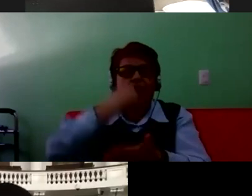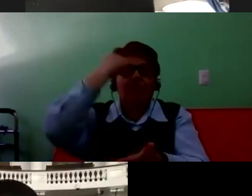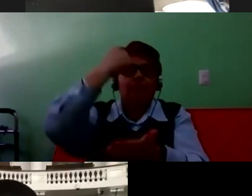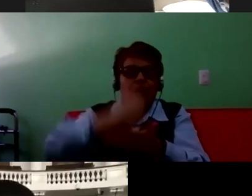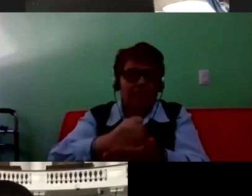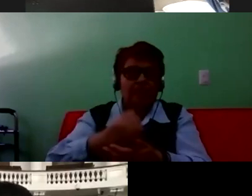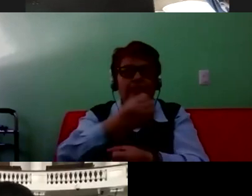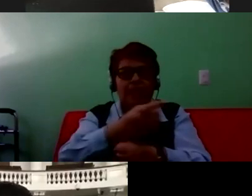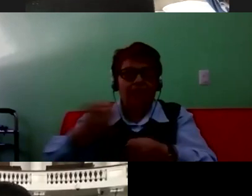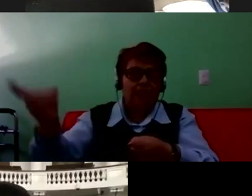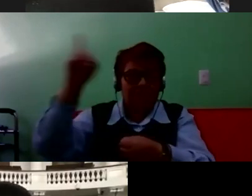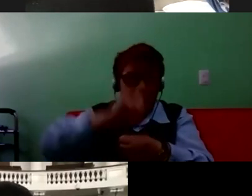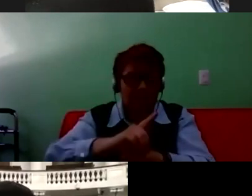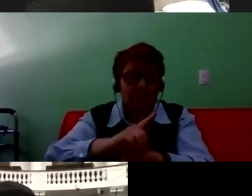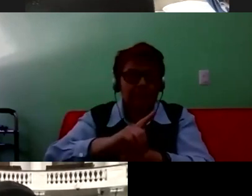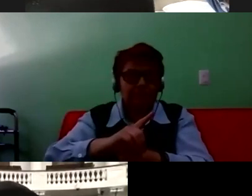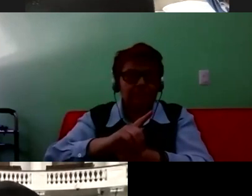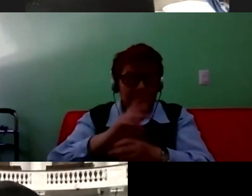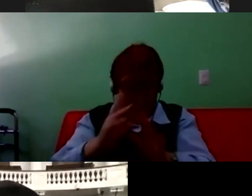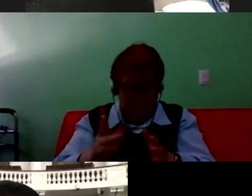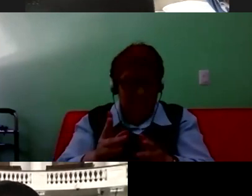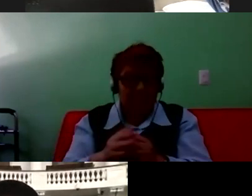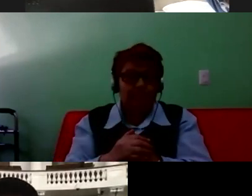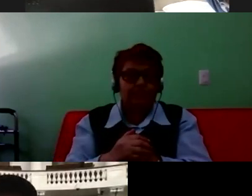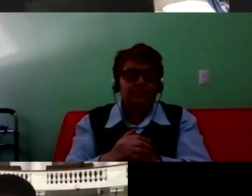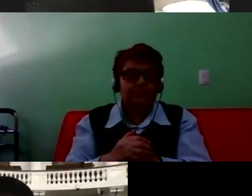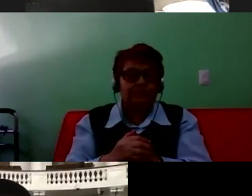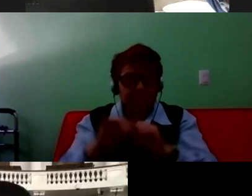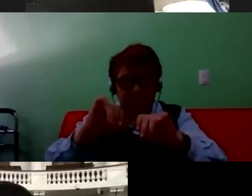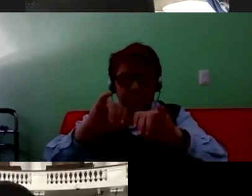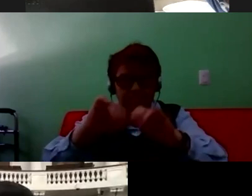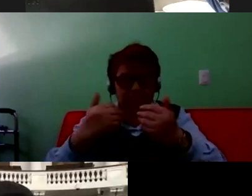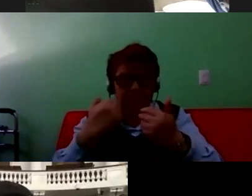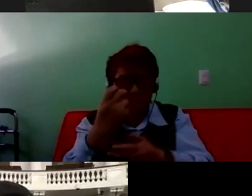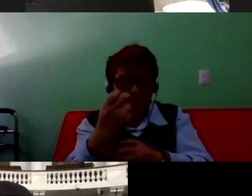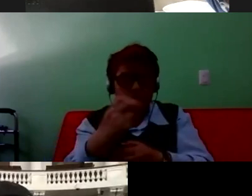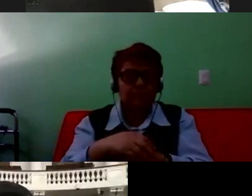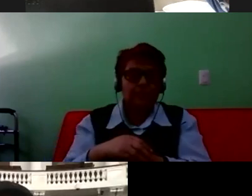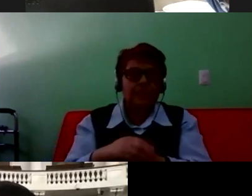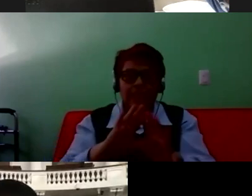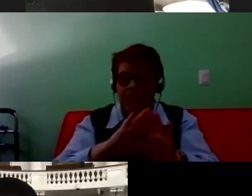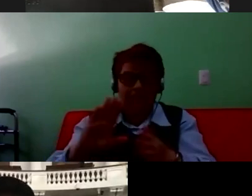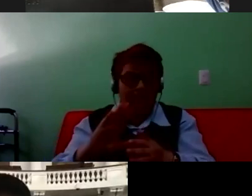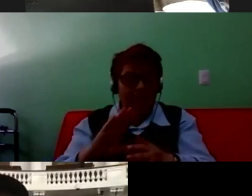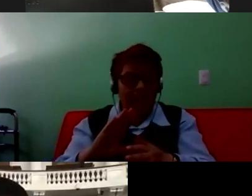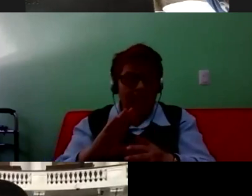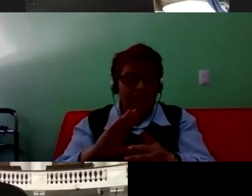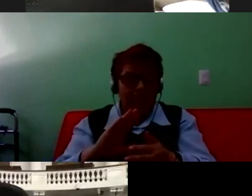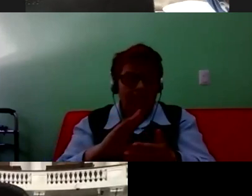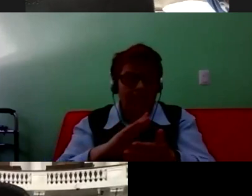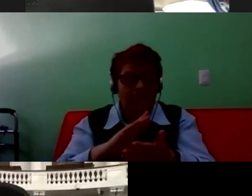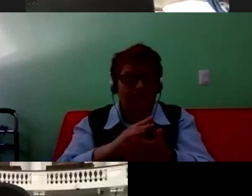aprueba el orden del día. Eso es lo que dice, ¿no, diputada? Exactamente. Bueno, ya dispensada la lectura del orden del